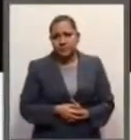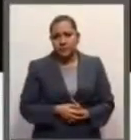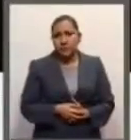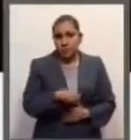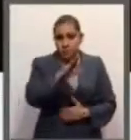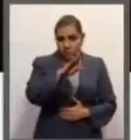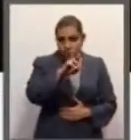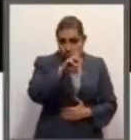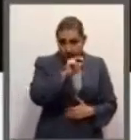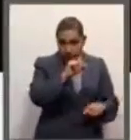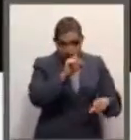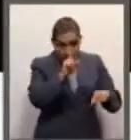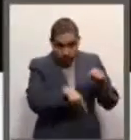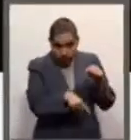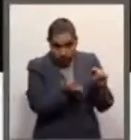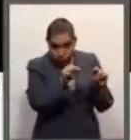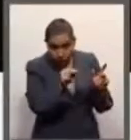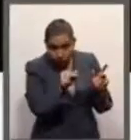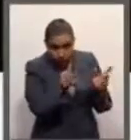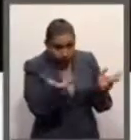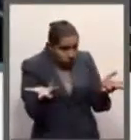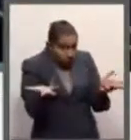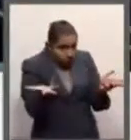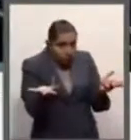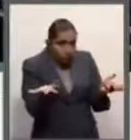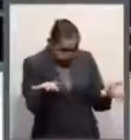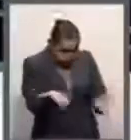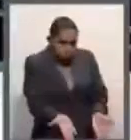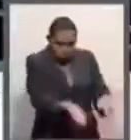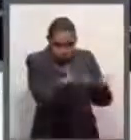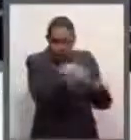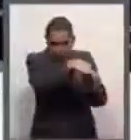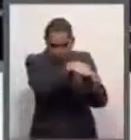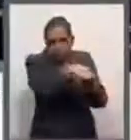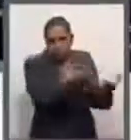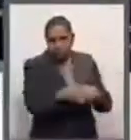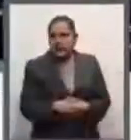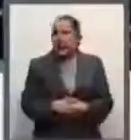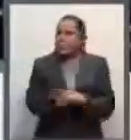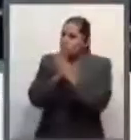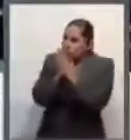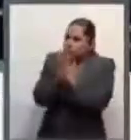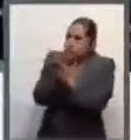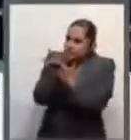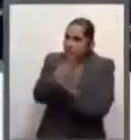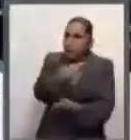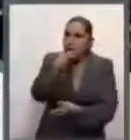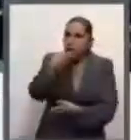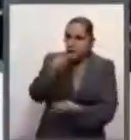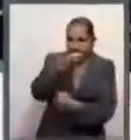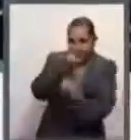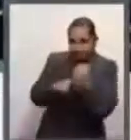fuero, pues voten. Por favor, dejen terminar al orador.